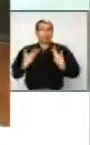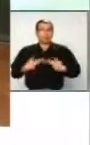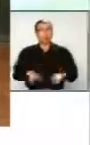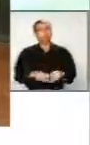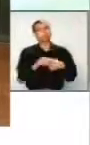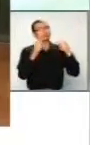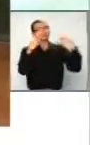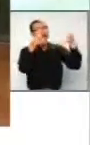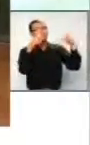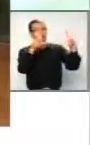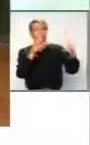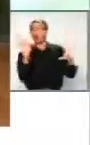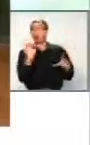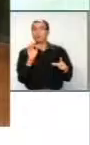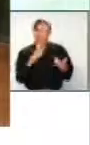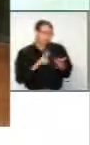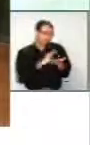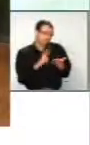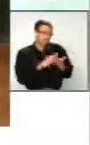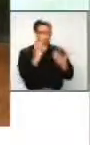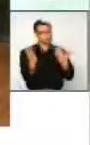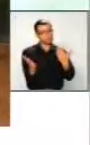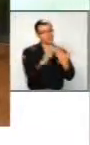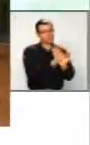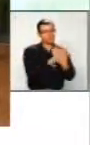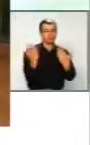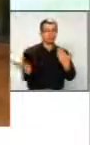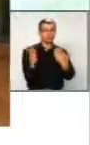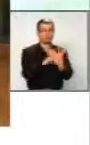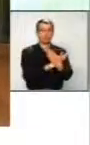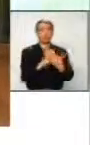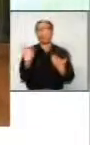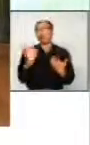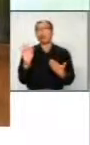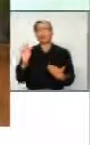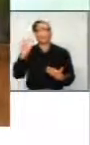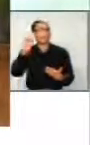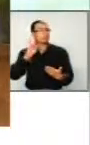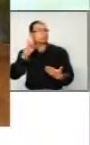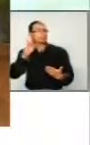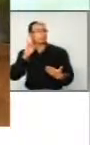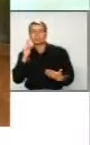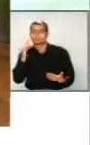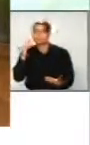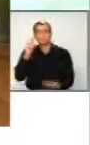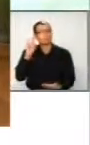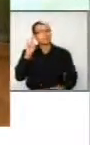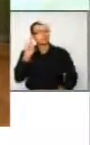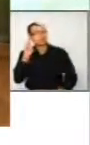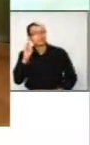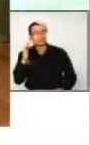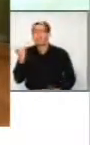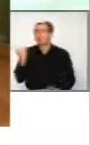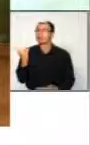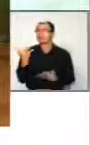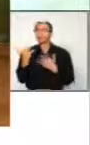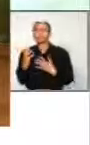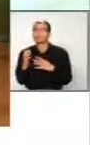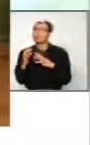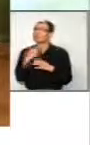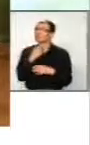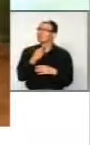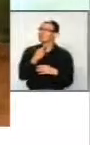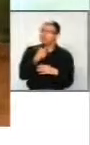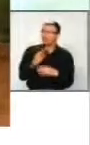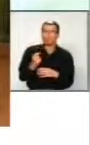revista, incluso en algunas emisoras, también buscan que la persona sea agradable o